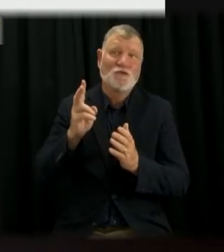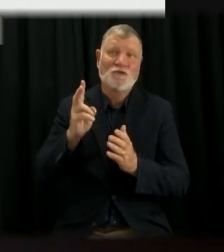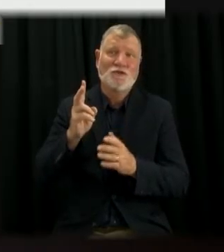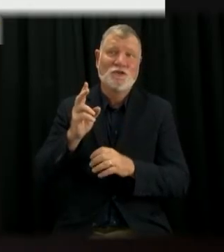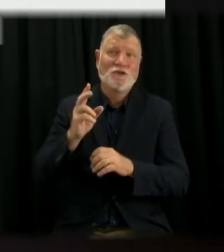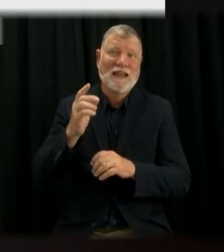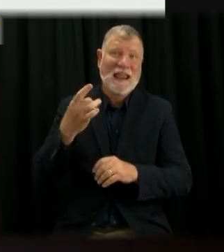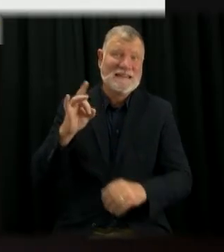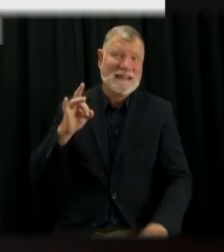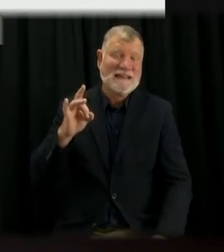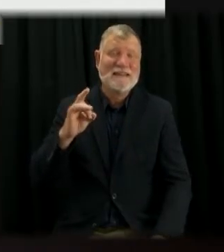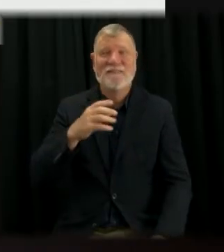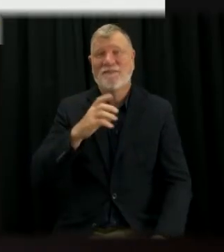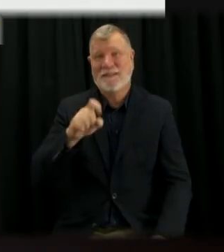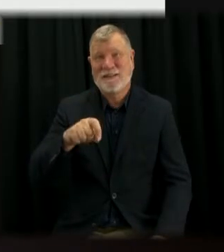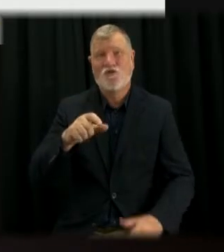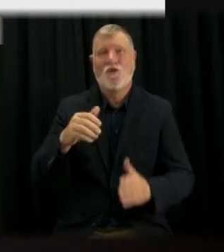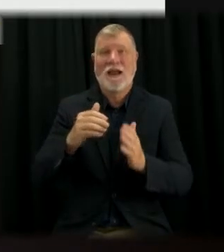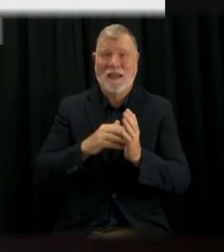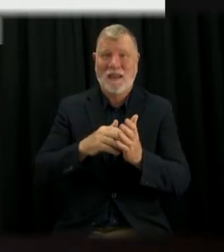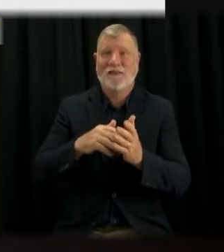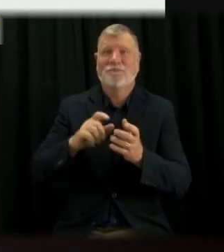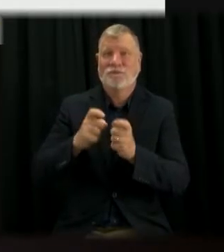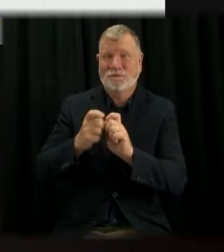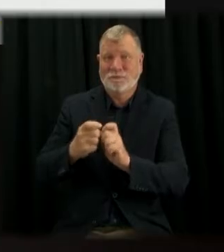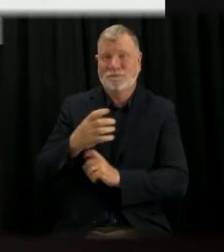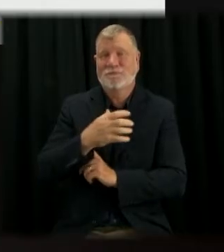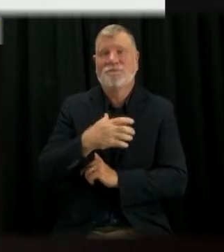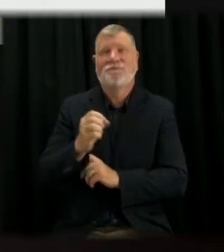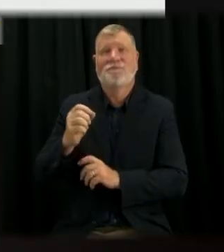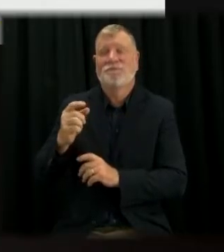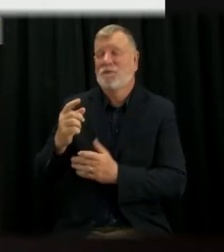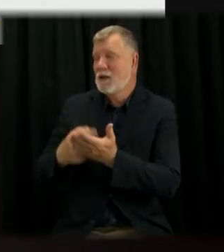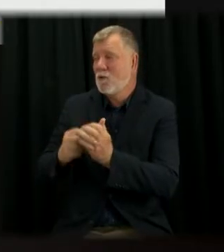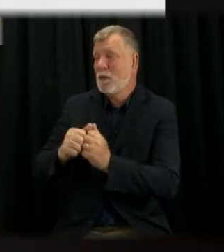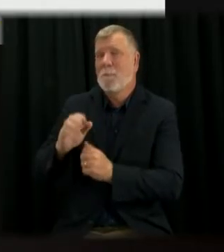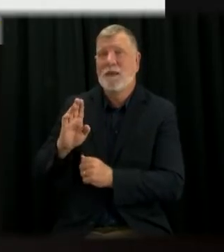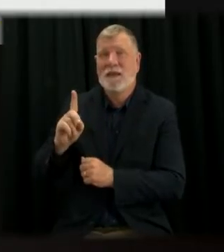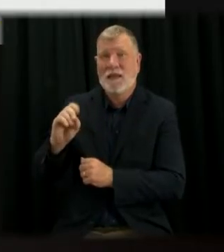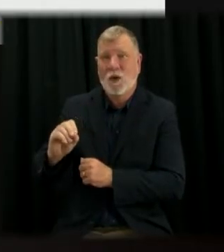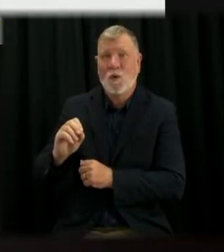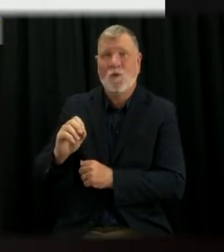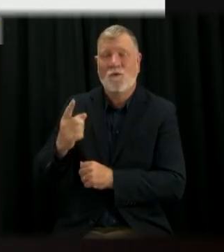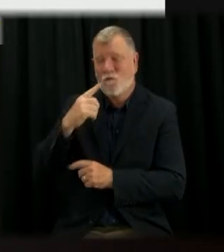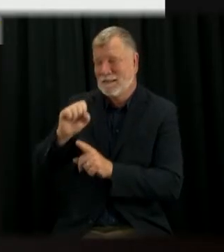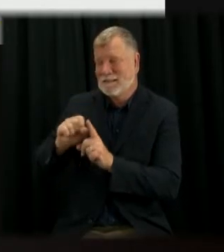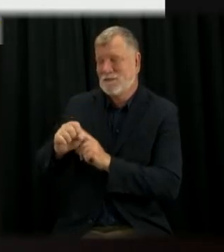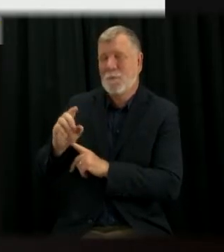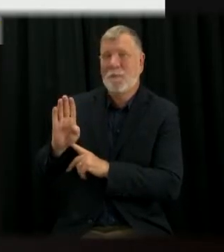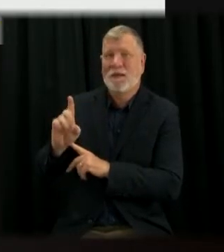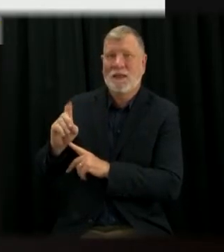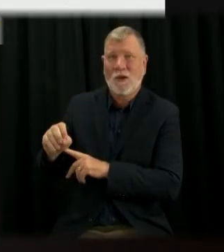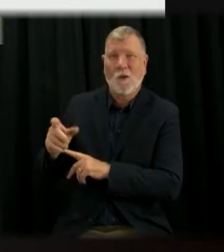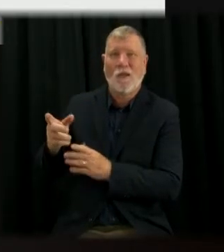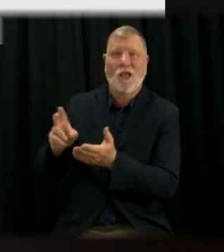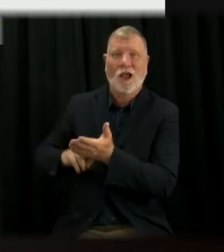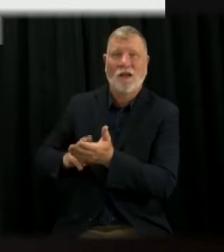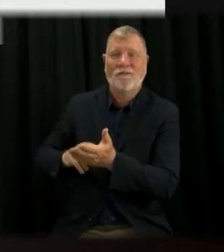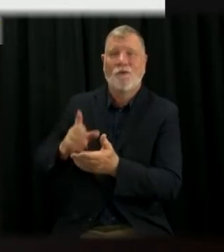la autoridad de carreteras para el plan fiscal 18 tuvo que ser remitido y para el video debido al